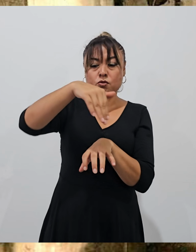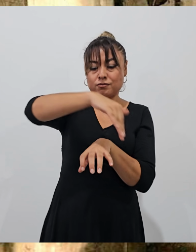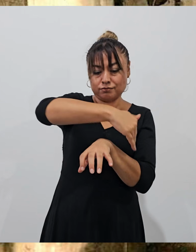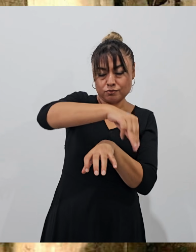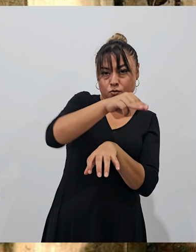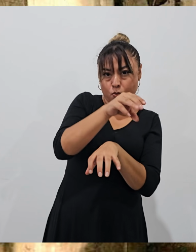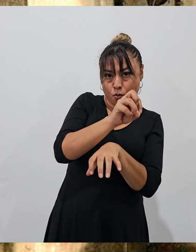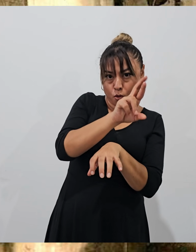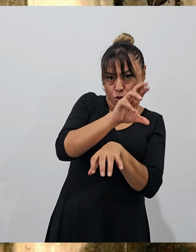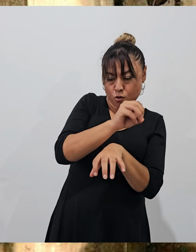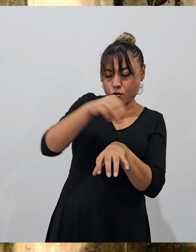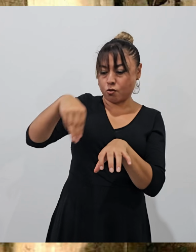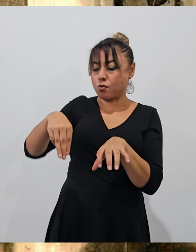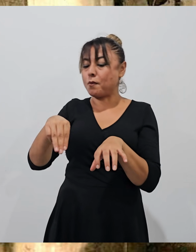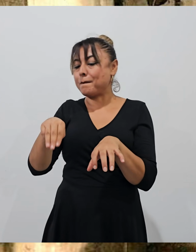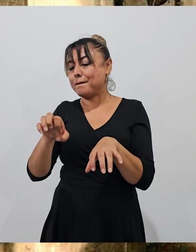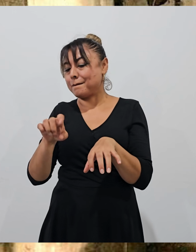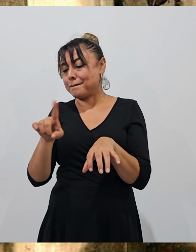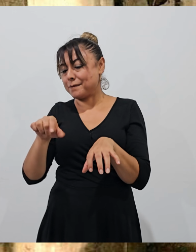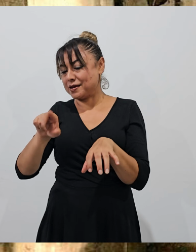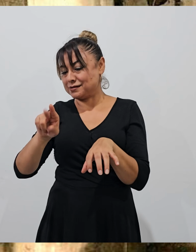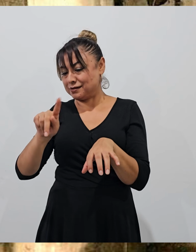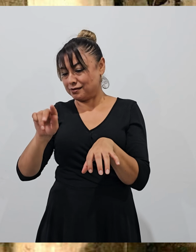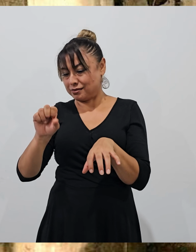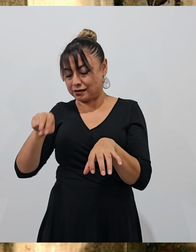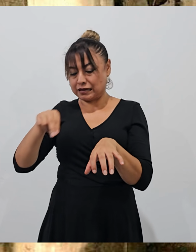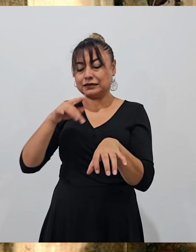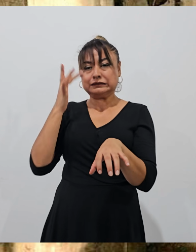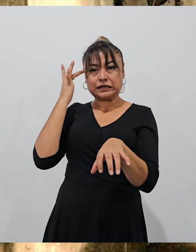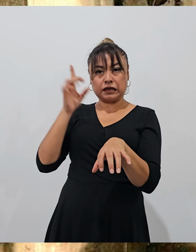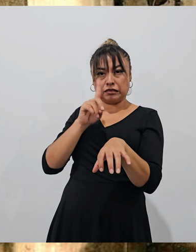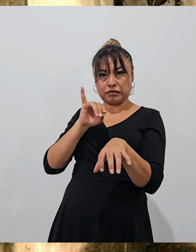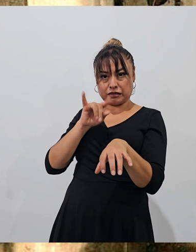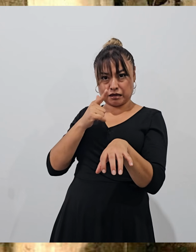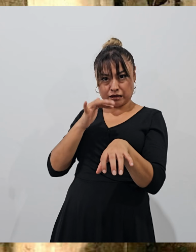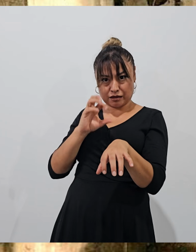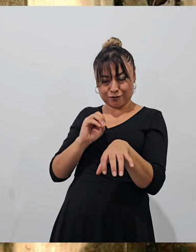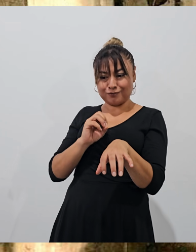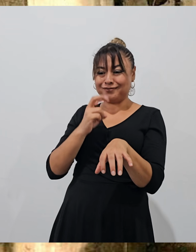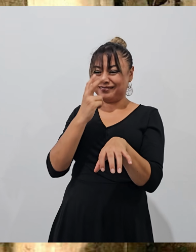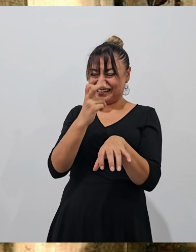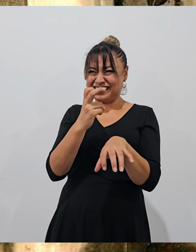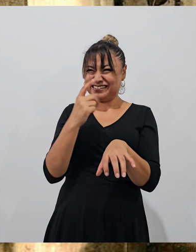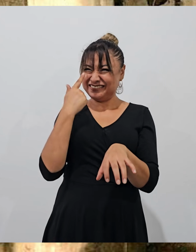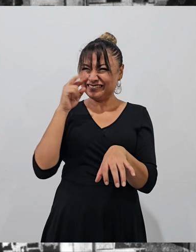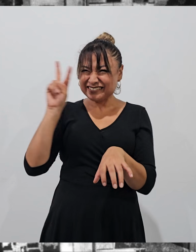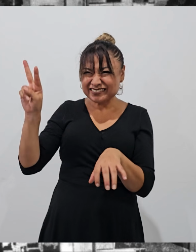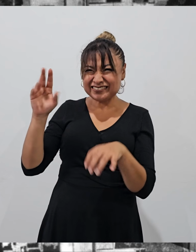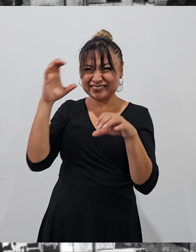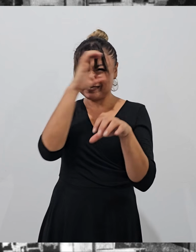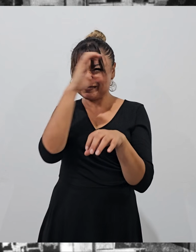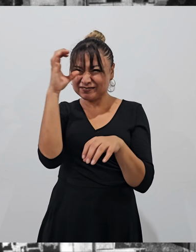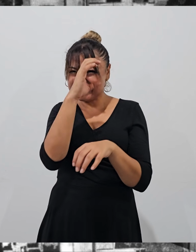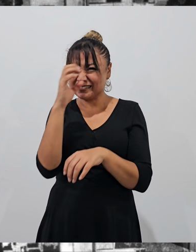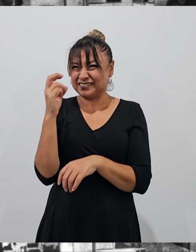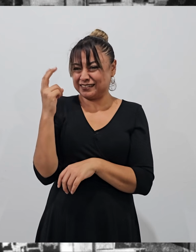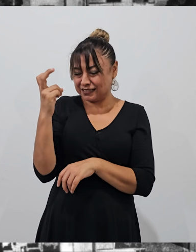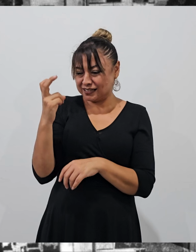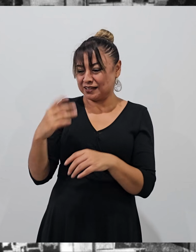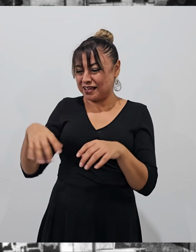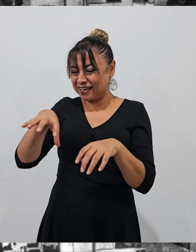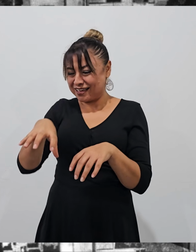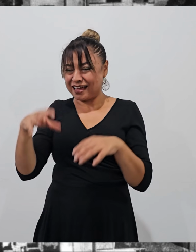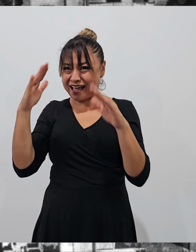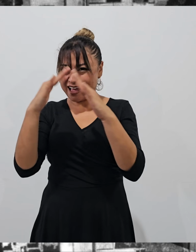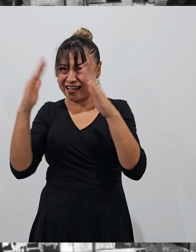interior del convento. Y un pequeño dato curioso, popularmente al convento se le conocía como la Casa de las Arrepentidas. En esta foto aérea podemos ver la